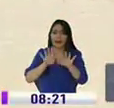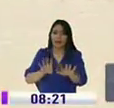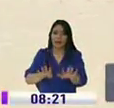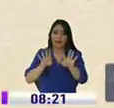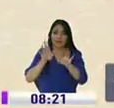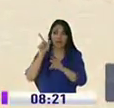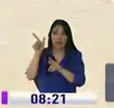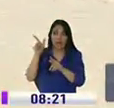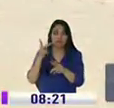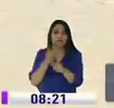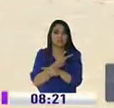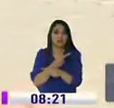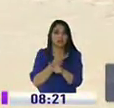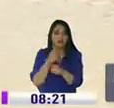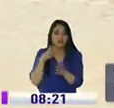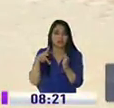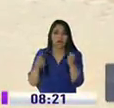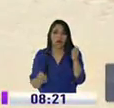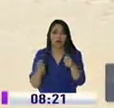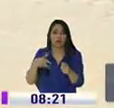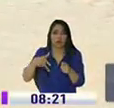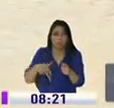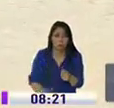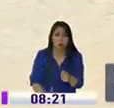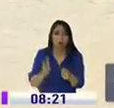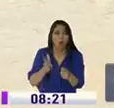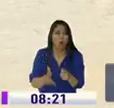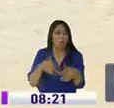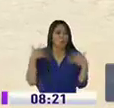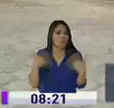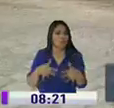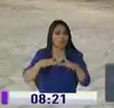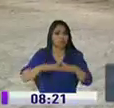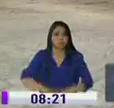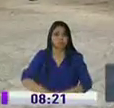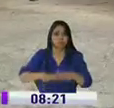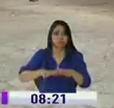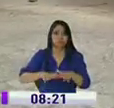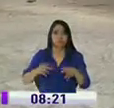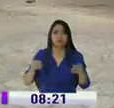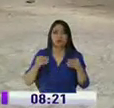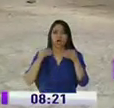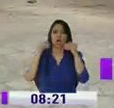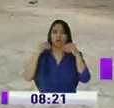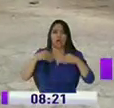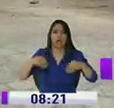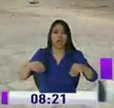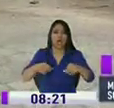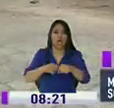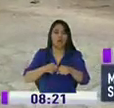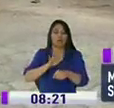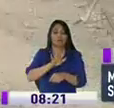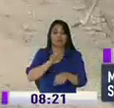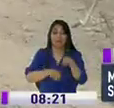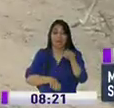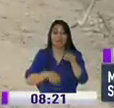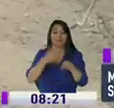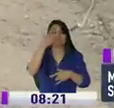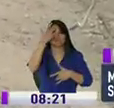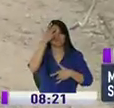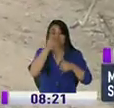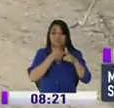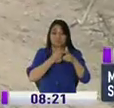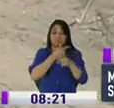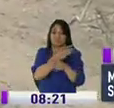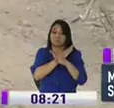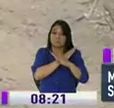el riesgo de que pasando un carro grande se desplome todo hacia adentro. El polvo y lodo que generan los daños viales causa enfermedades, sumado